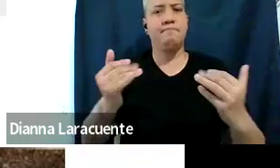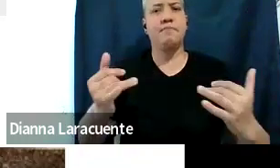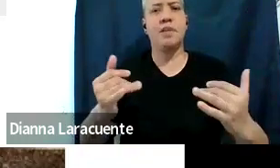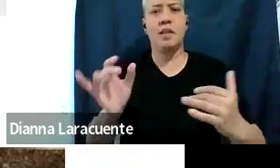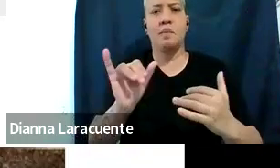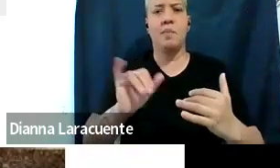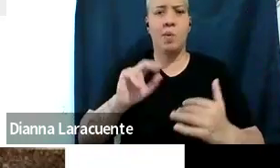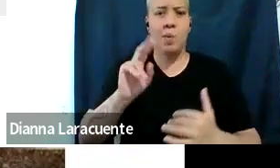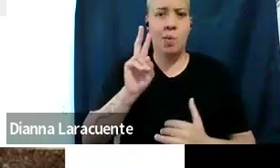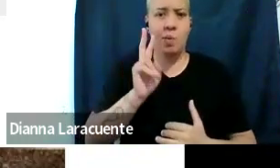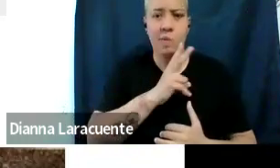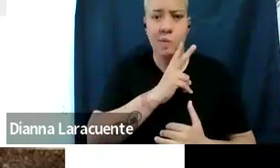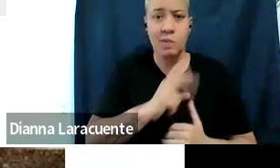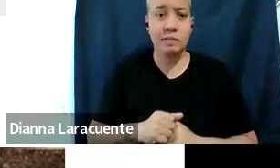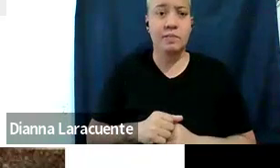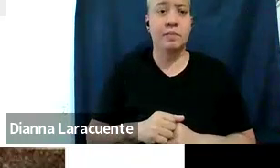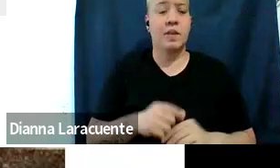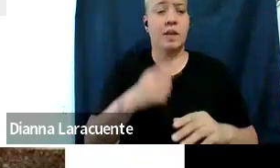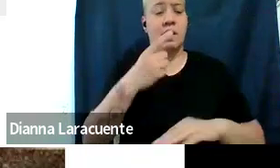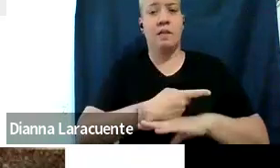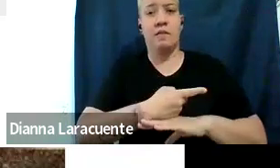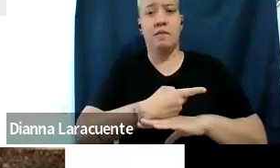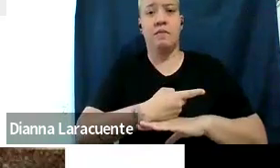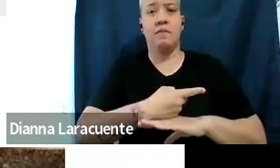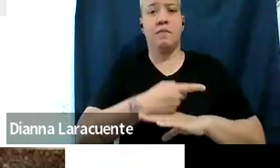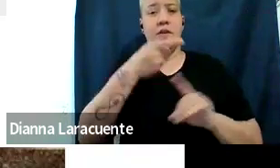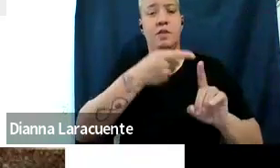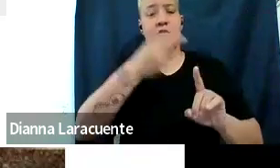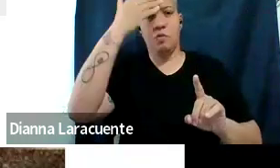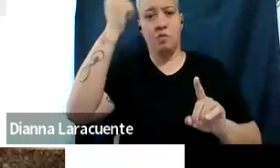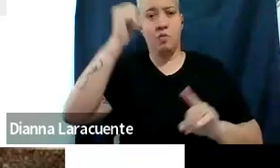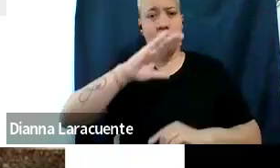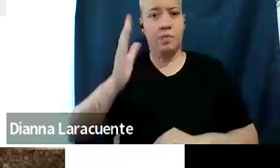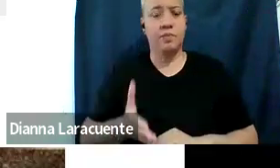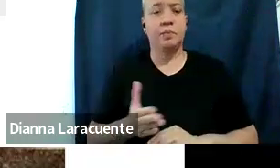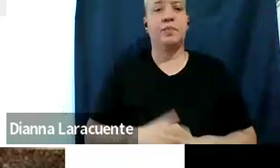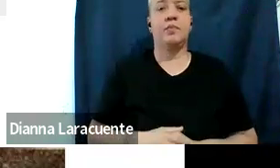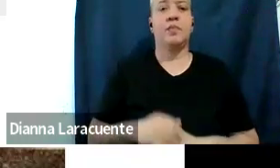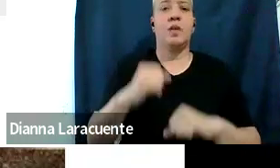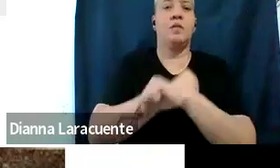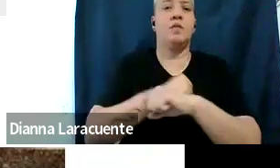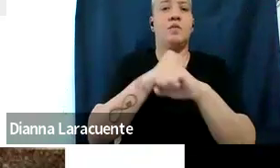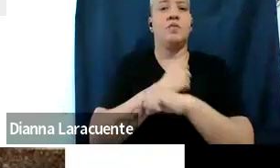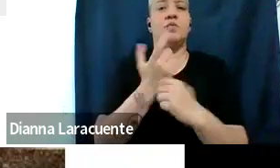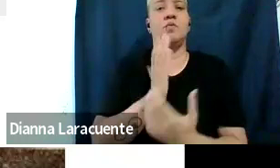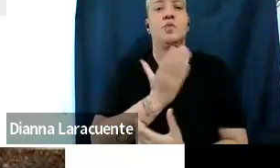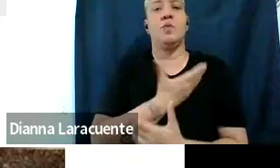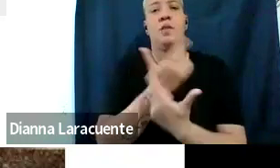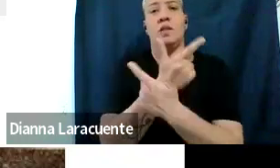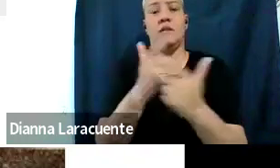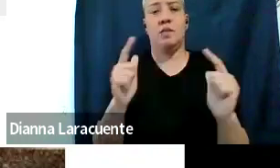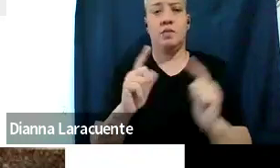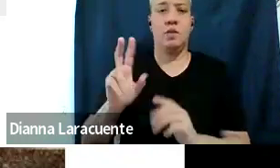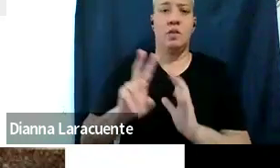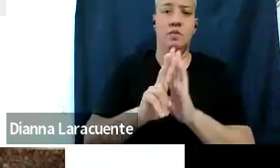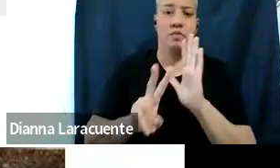verbo. A partir de aquella fecha inolvidable, no hubo en la lucha por nuestras libertades una voluntad más